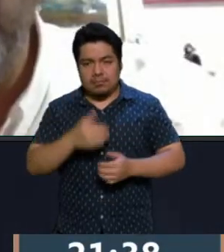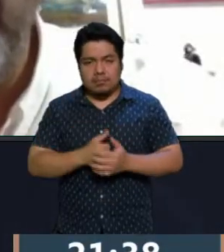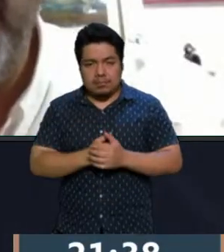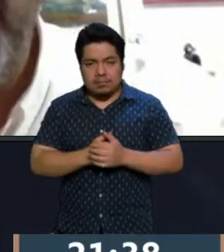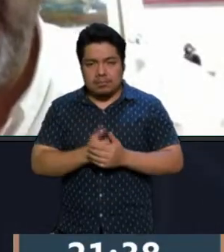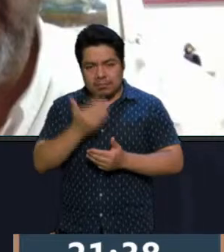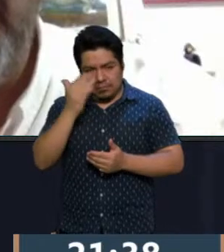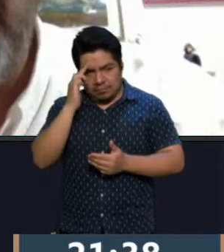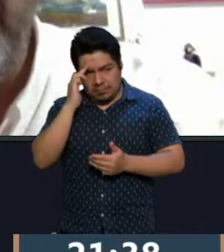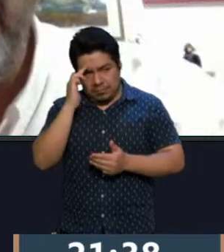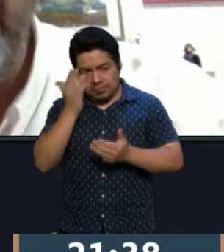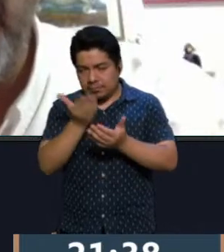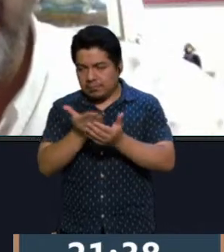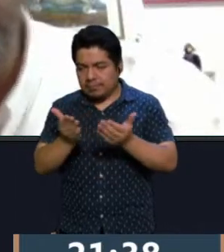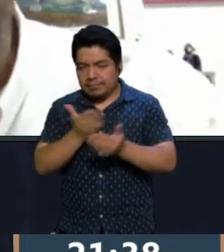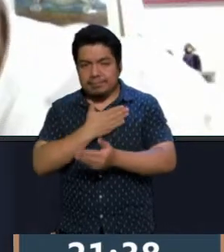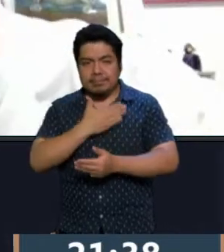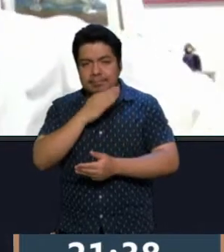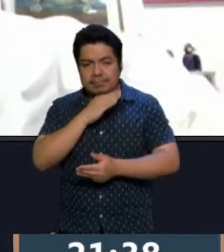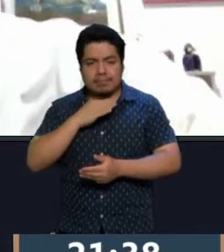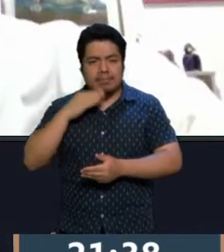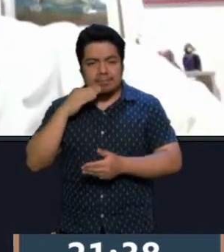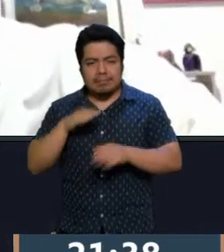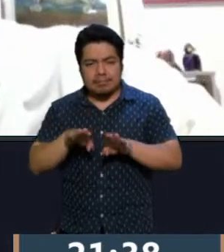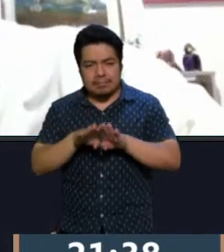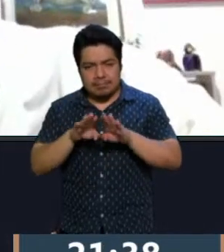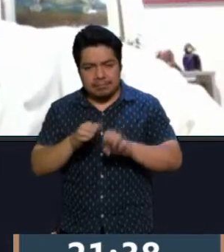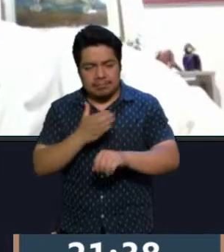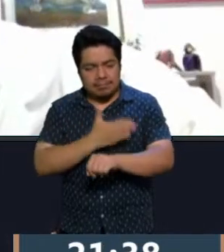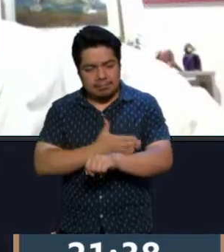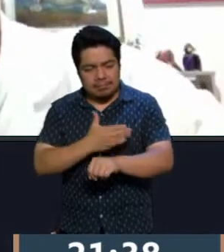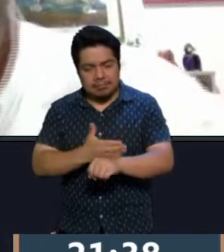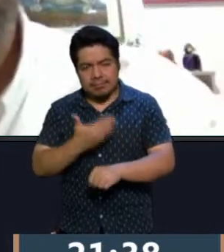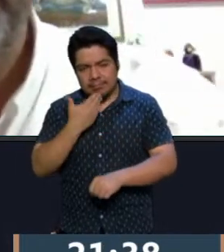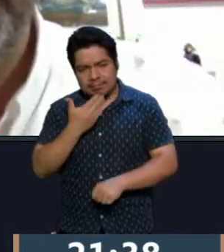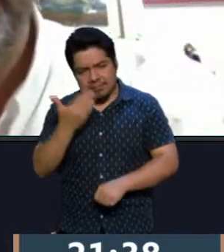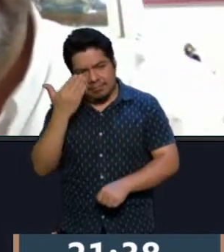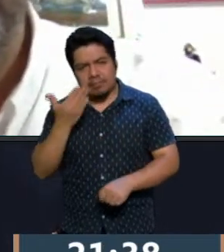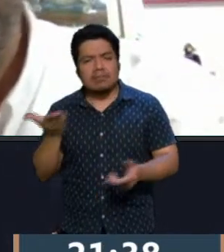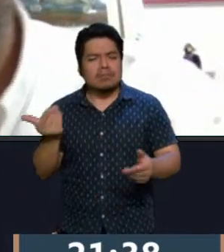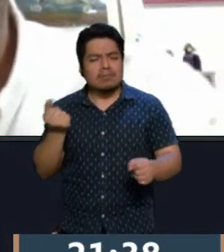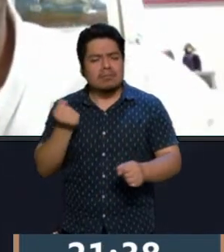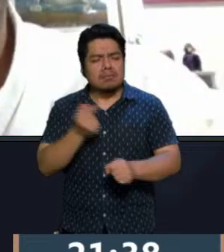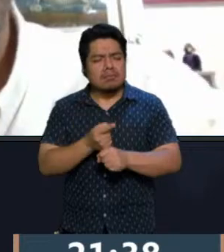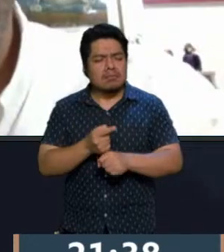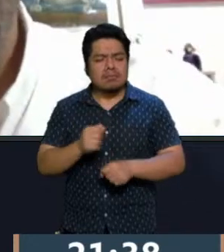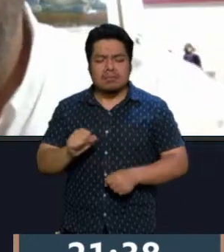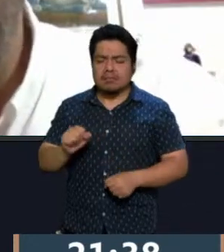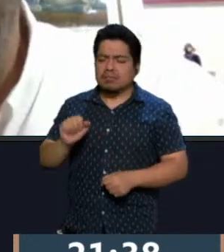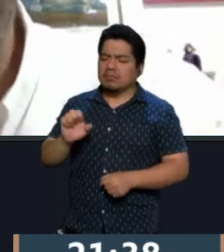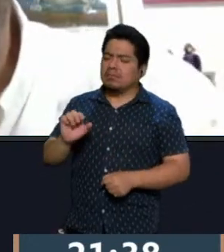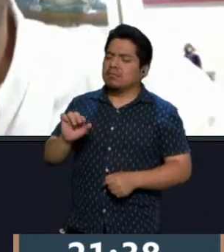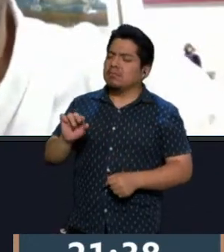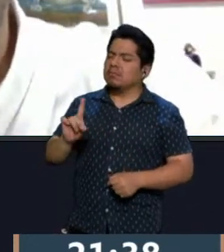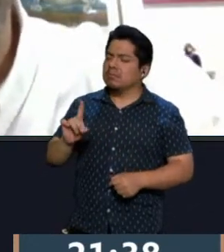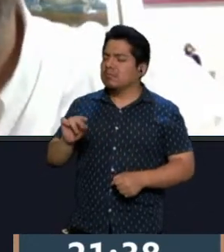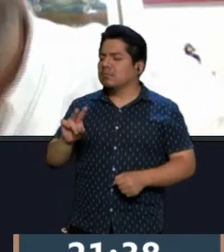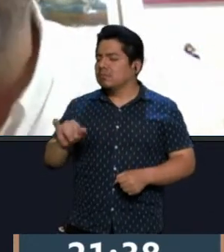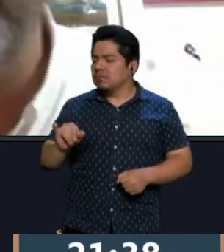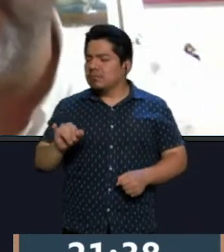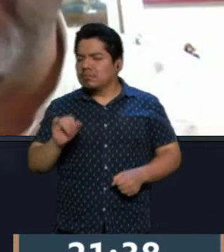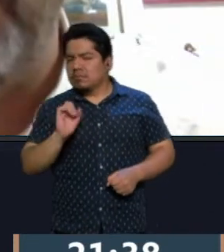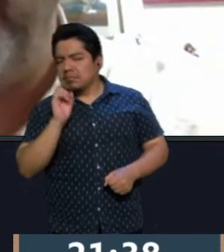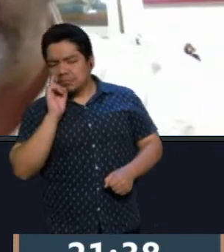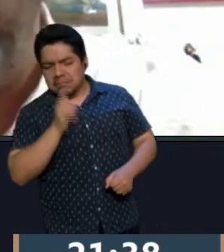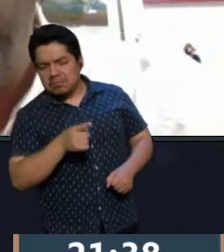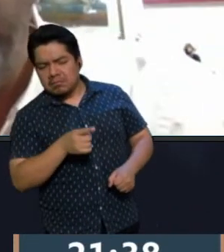gusto saludarte a ti y al auditorio de Capital 21. Qué bueno que nos acompaña. Cuéntenos qué fue lo que encontraron en la Seduvi. Bueno, como lo has dicho,